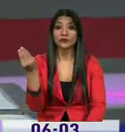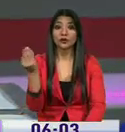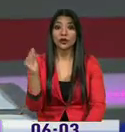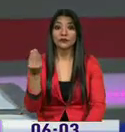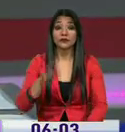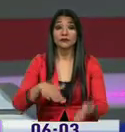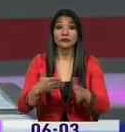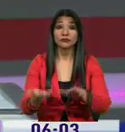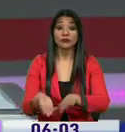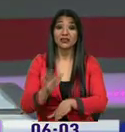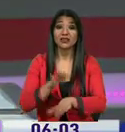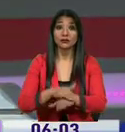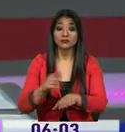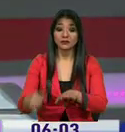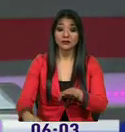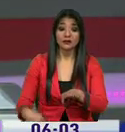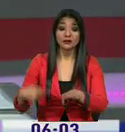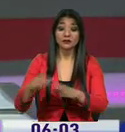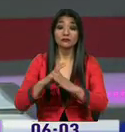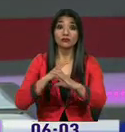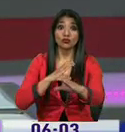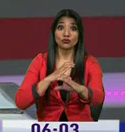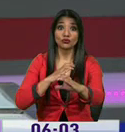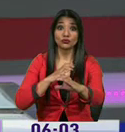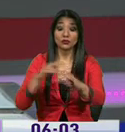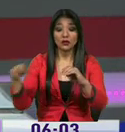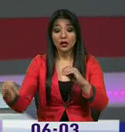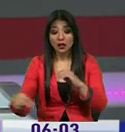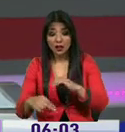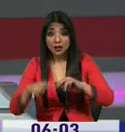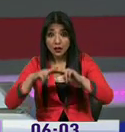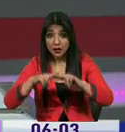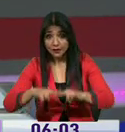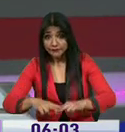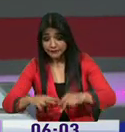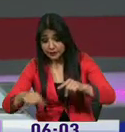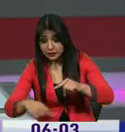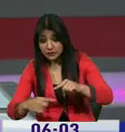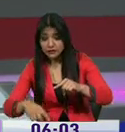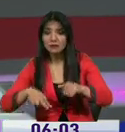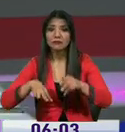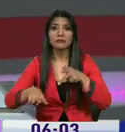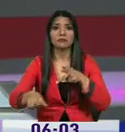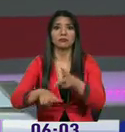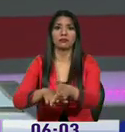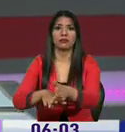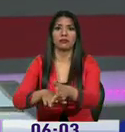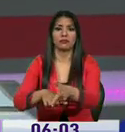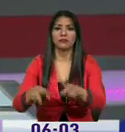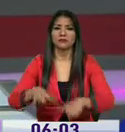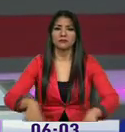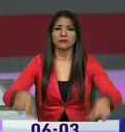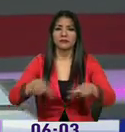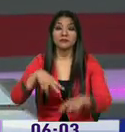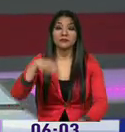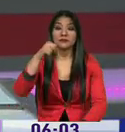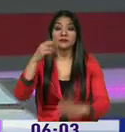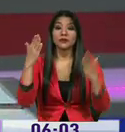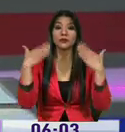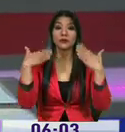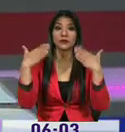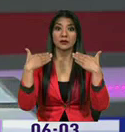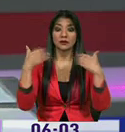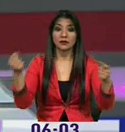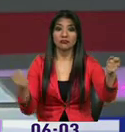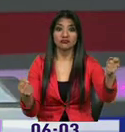ser aplastado por las llantas de un bus mientras realizaba un chequeo de las mismas. Este lamentable suceso sucedió en el noroeste de Guayaquil. El conductor